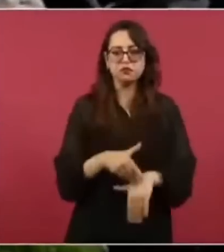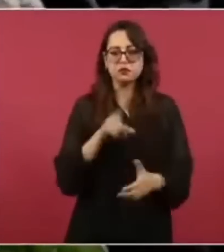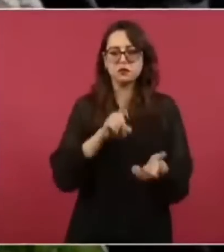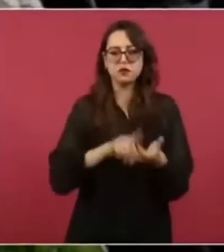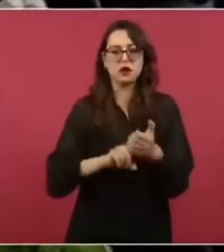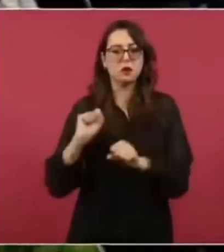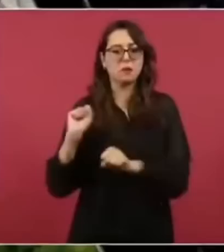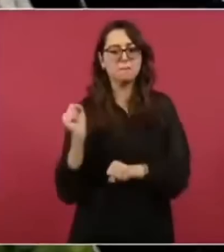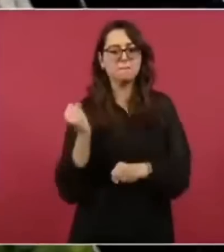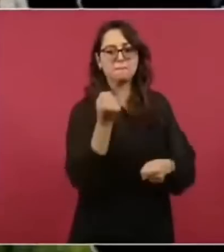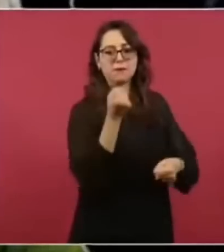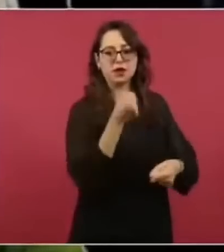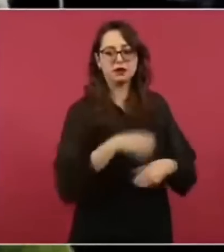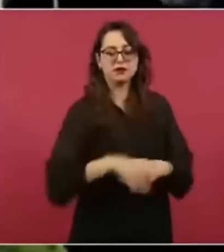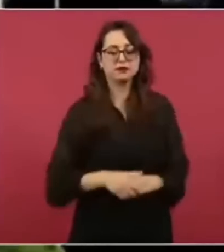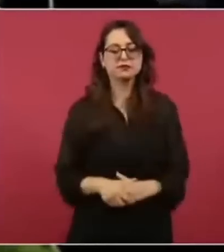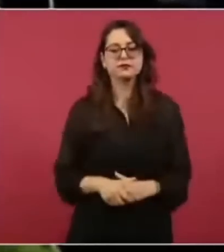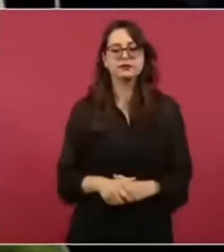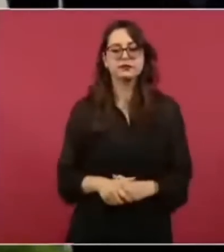este texto